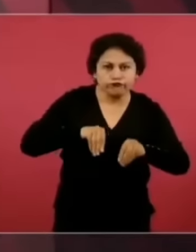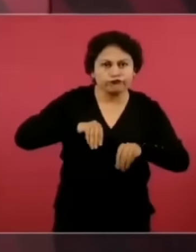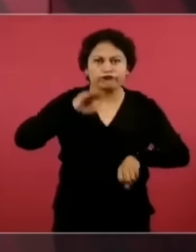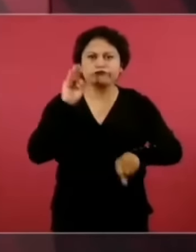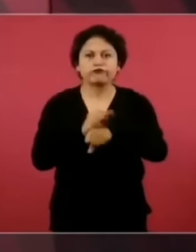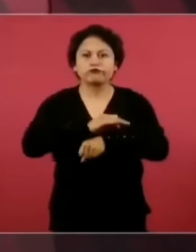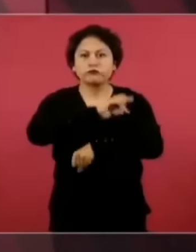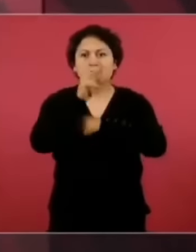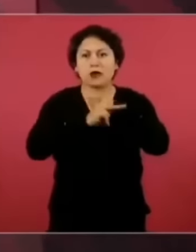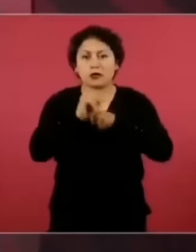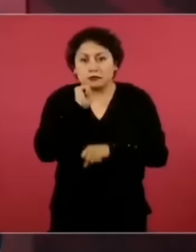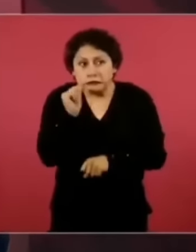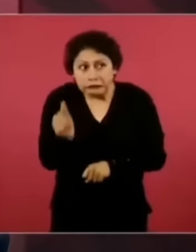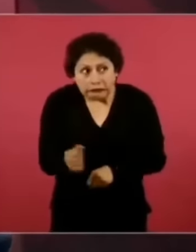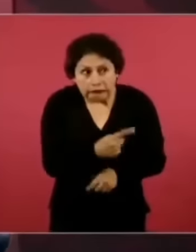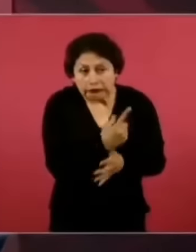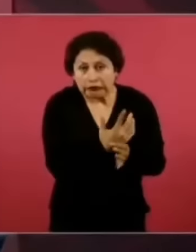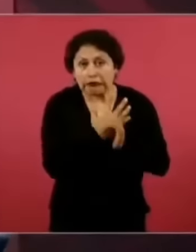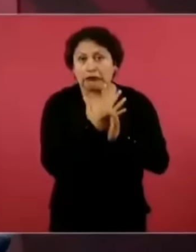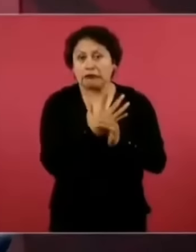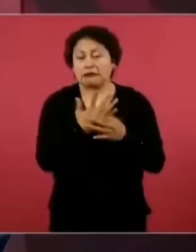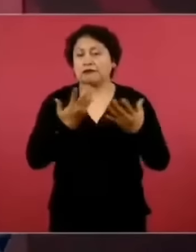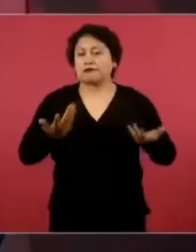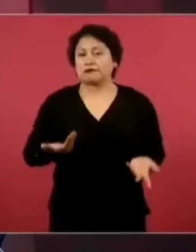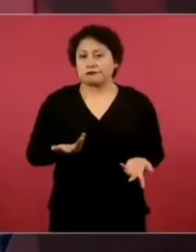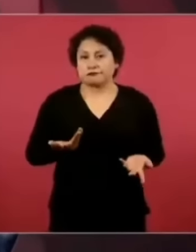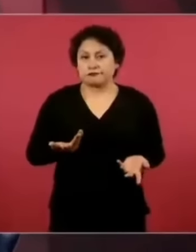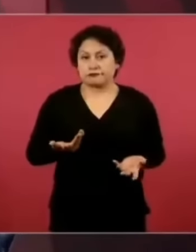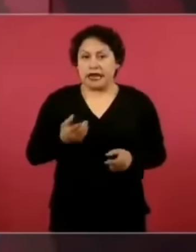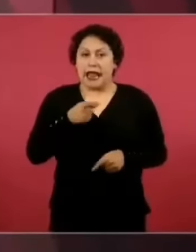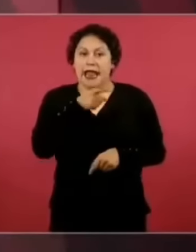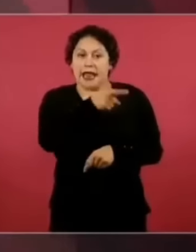Y él, que había participado